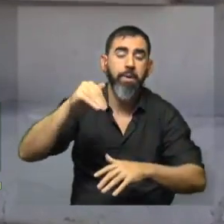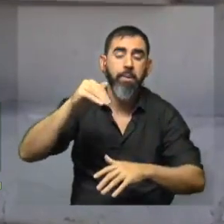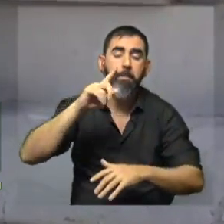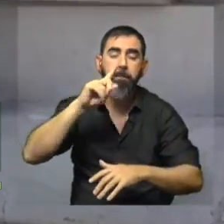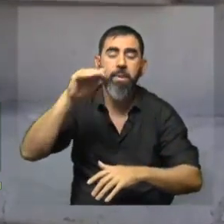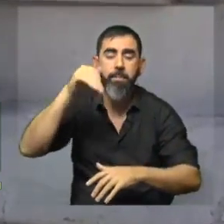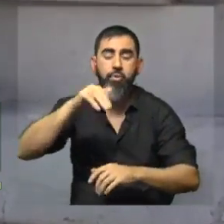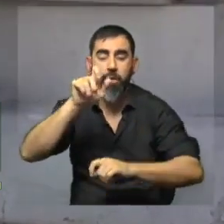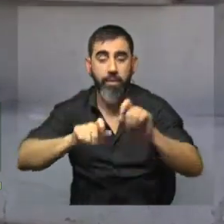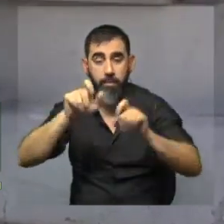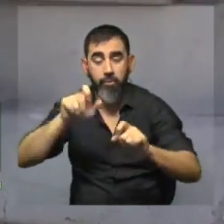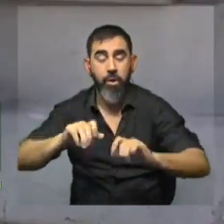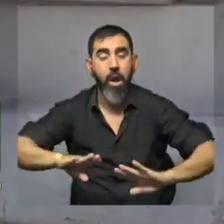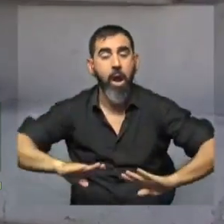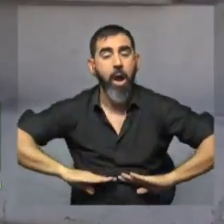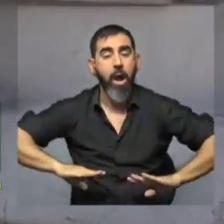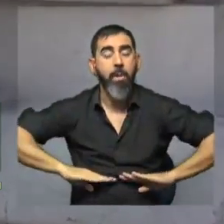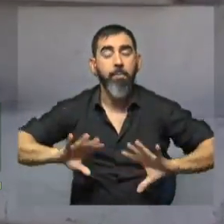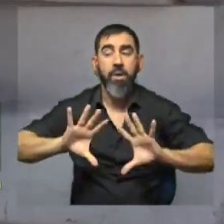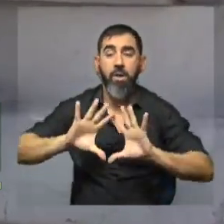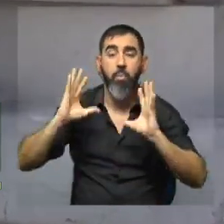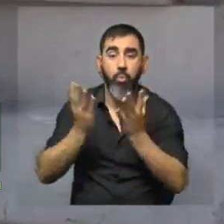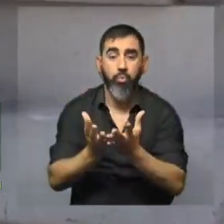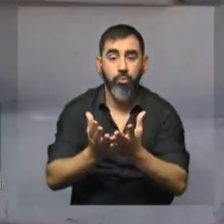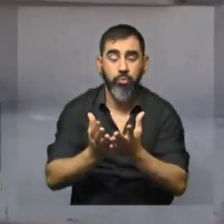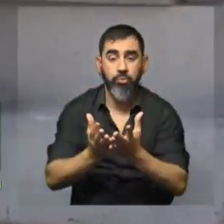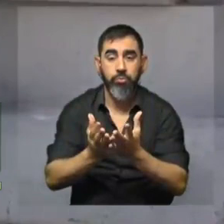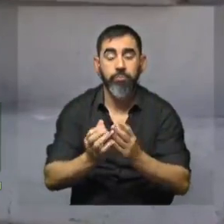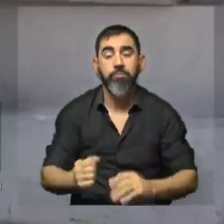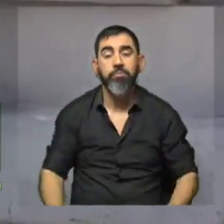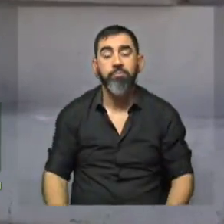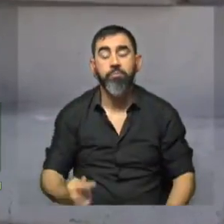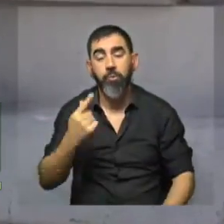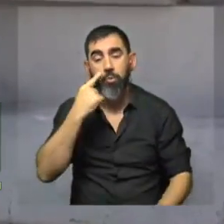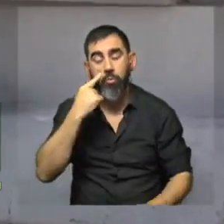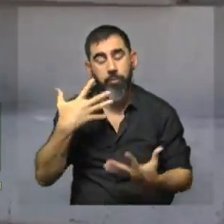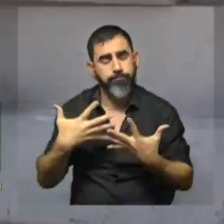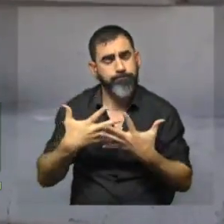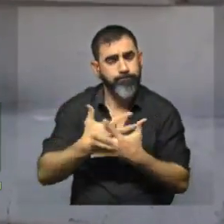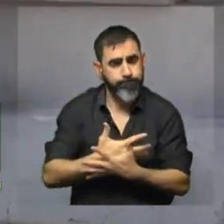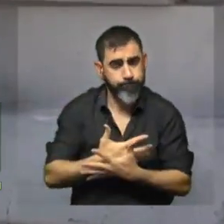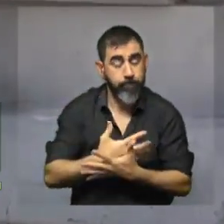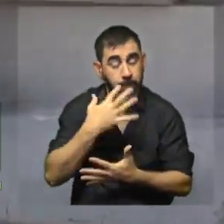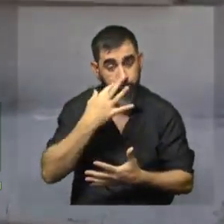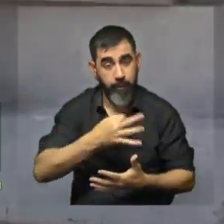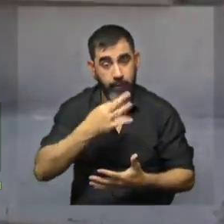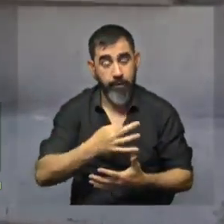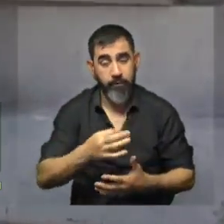7 mil millones de personas que están pasando hambre. Es una cifra dolorosa, es una cifra